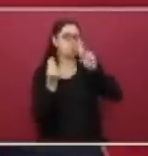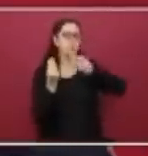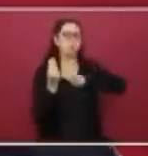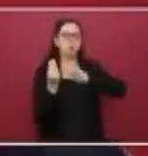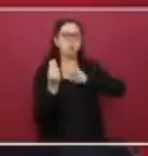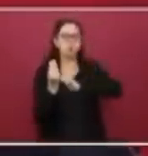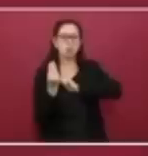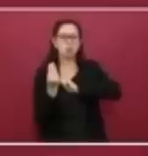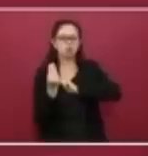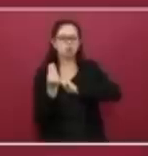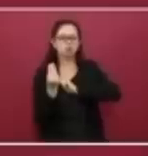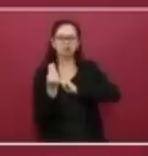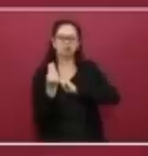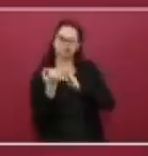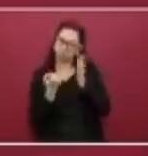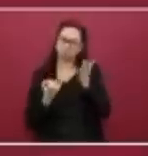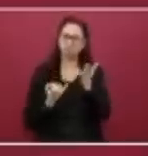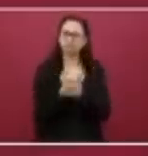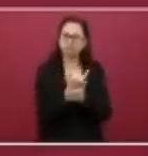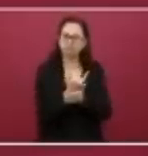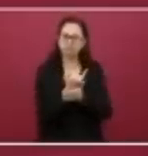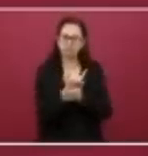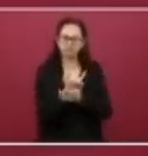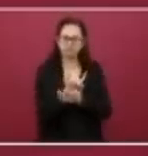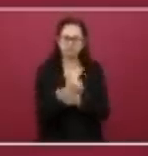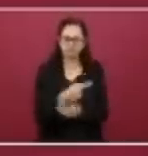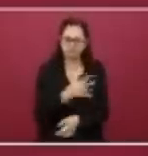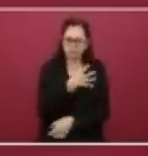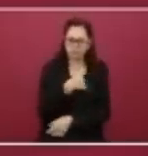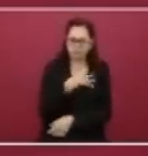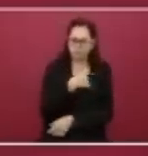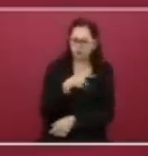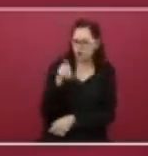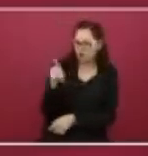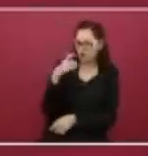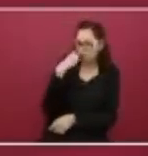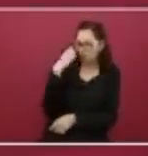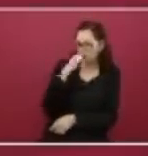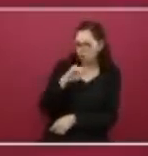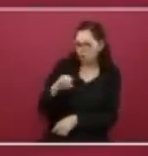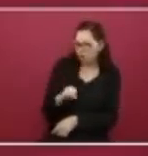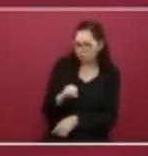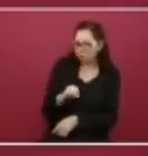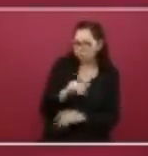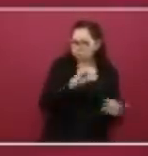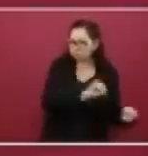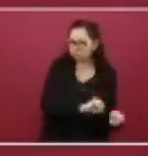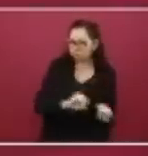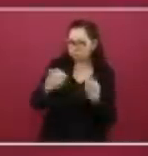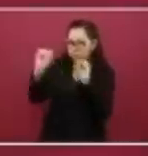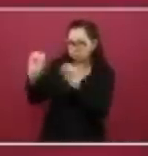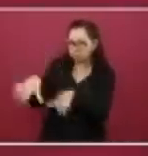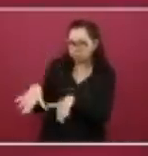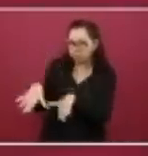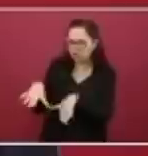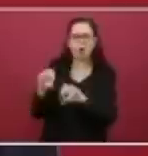quieren que sus hijos estén en esas estancias infantiles